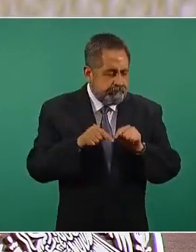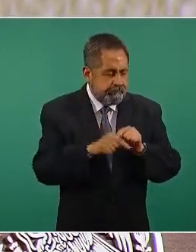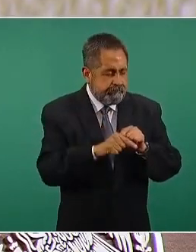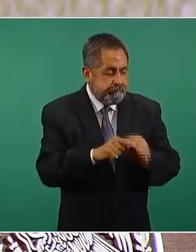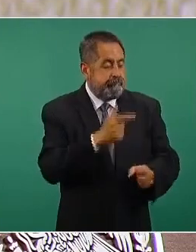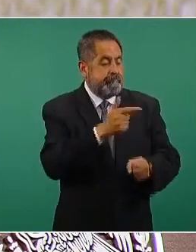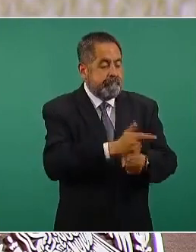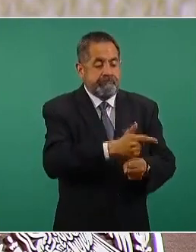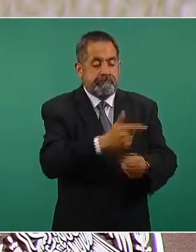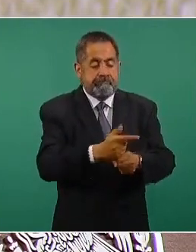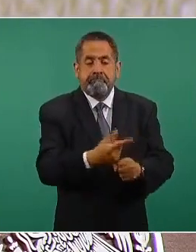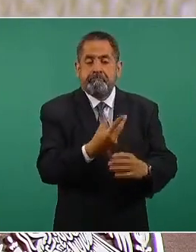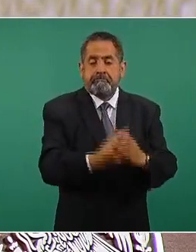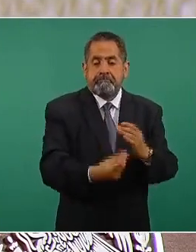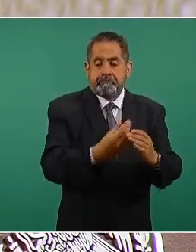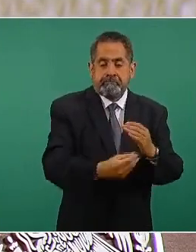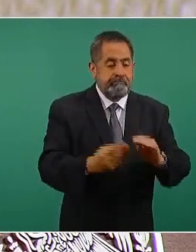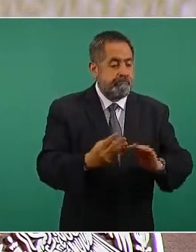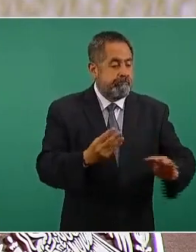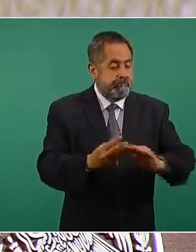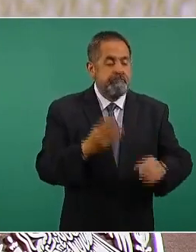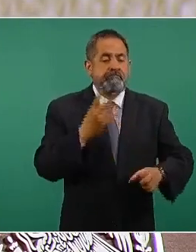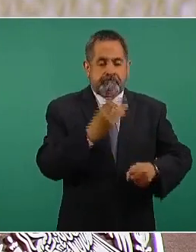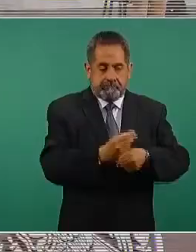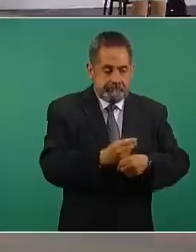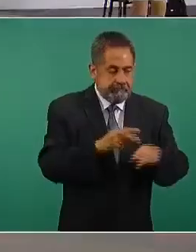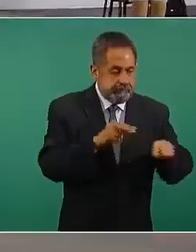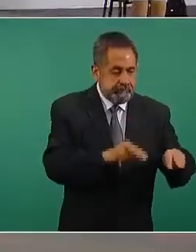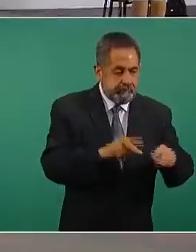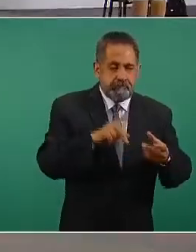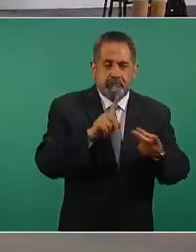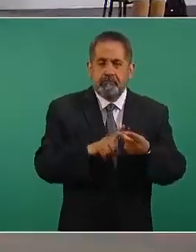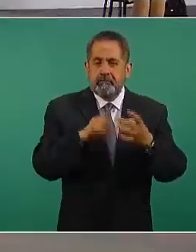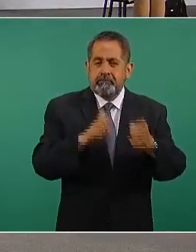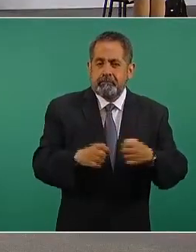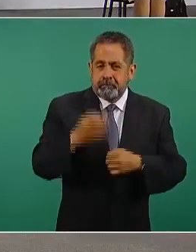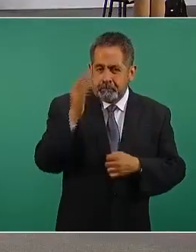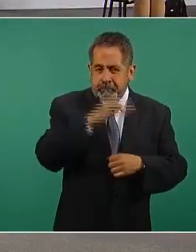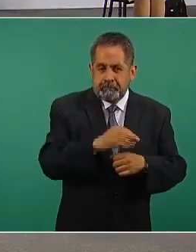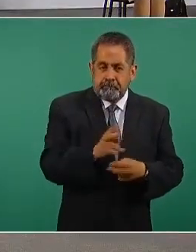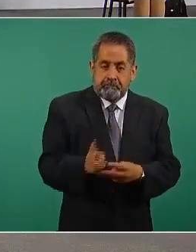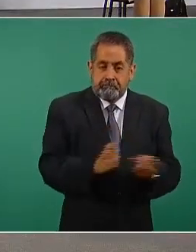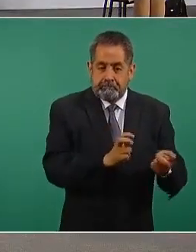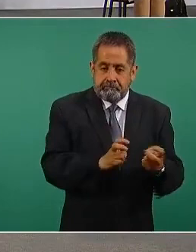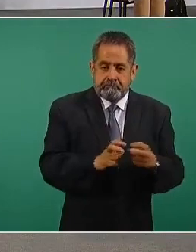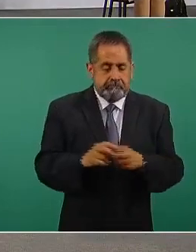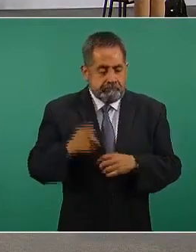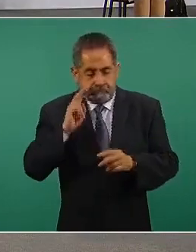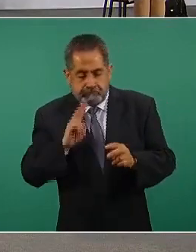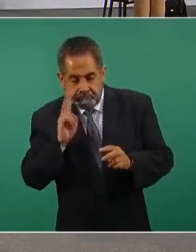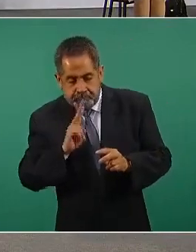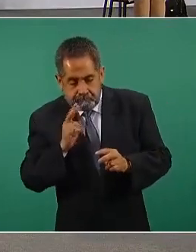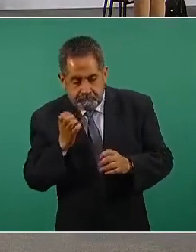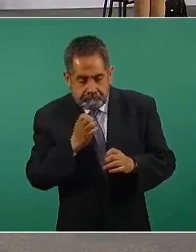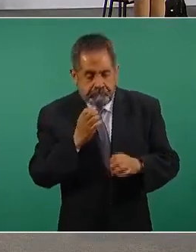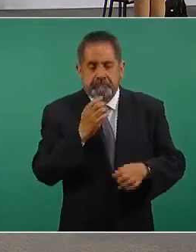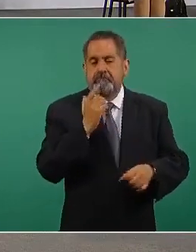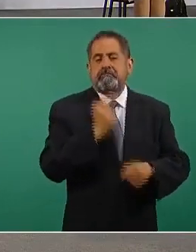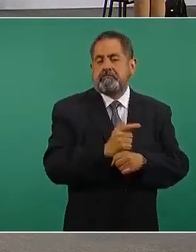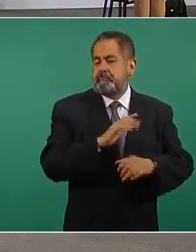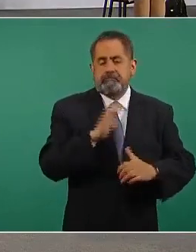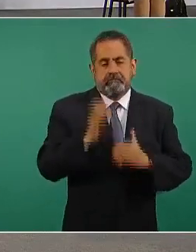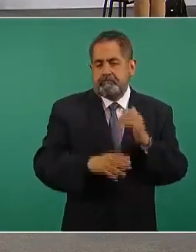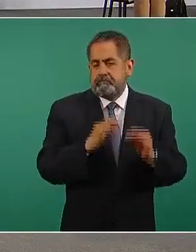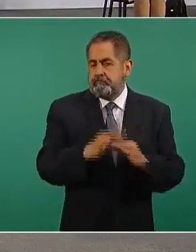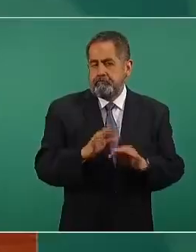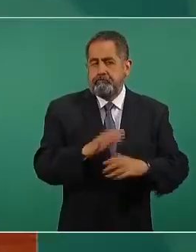detección con gran exactitud de conexiones clandestinas en el ducto. Para el lunes 5